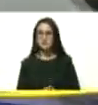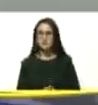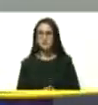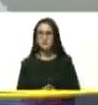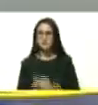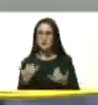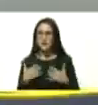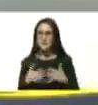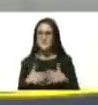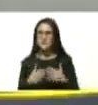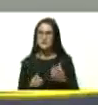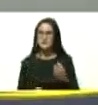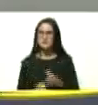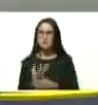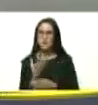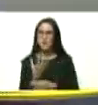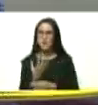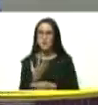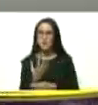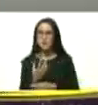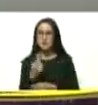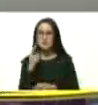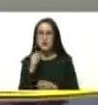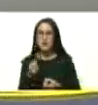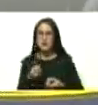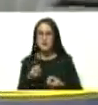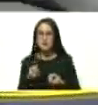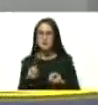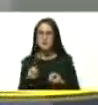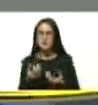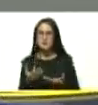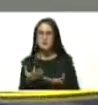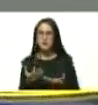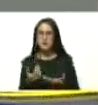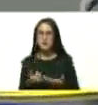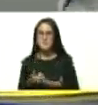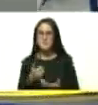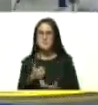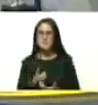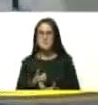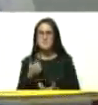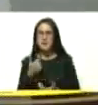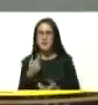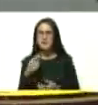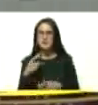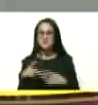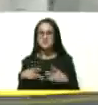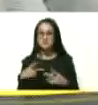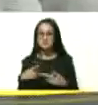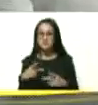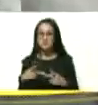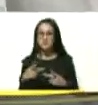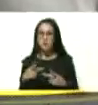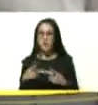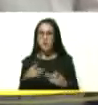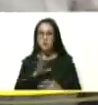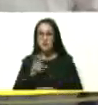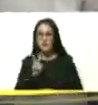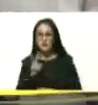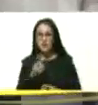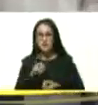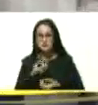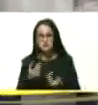Esta empresa fue creada con la condición de darle la mayor manufactura posible a los productos